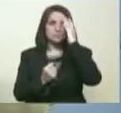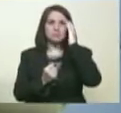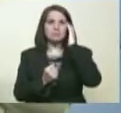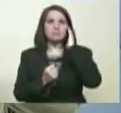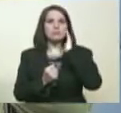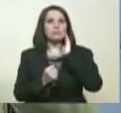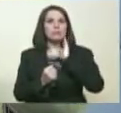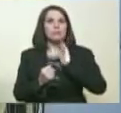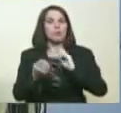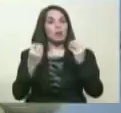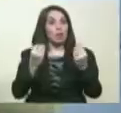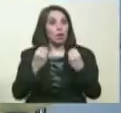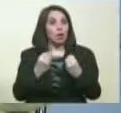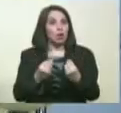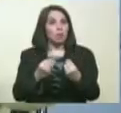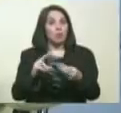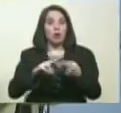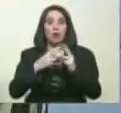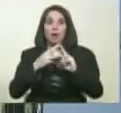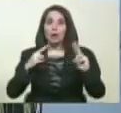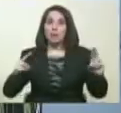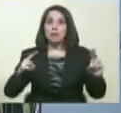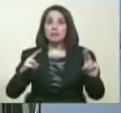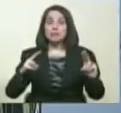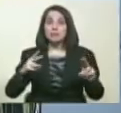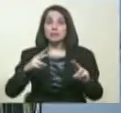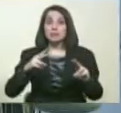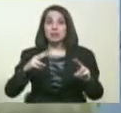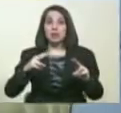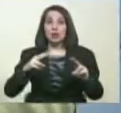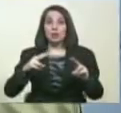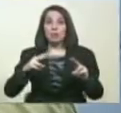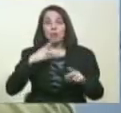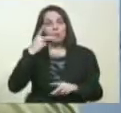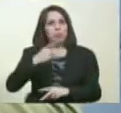encaminar la paz política del país. Primero la constituyente,